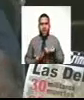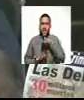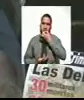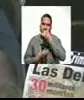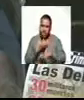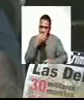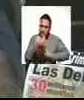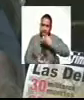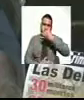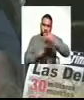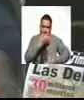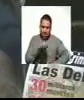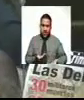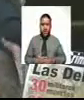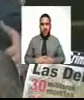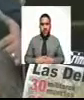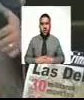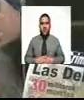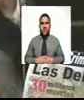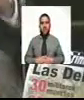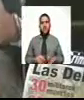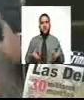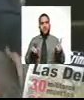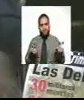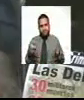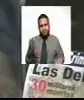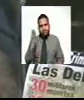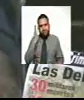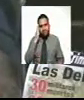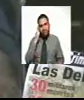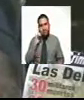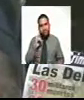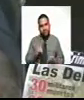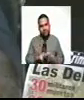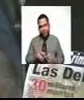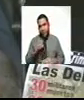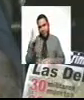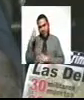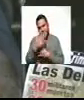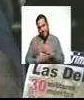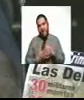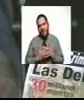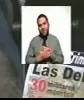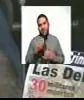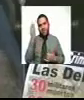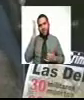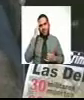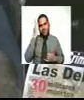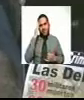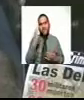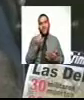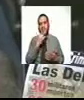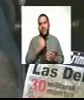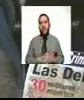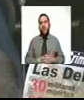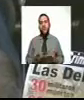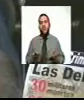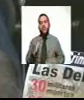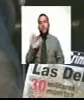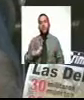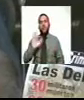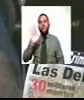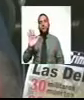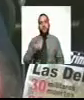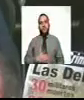rumores que usted conoce y que todo Colombia conoce, porque no solo se aplicó en el departamento